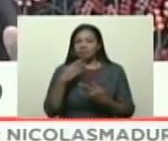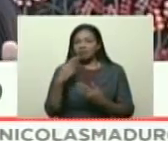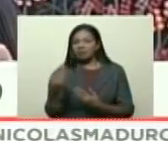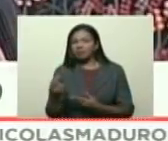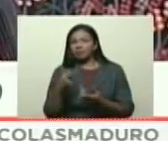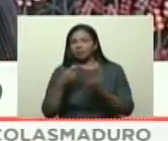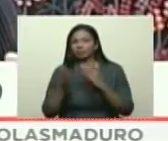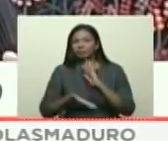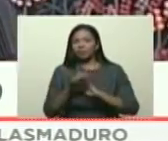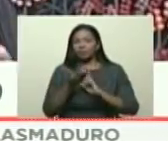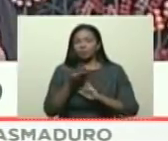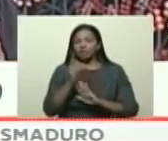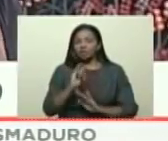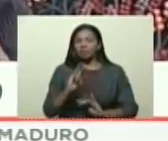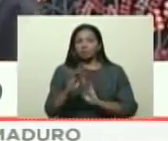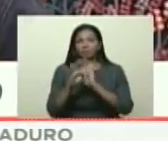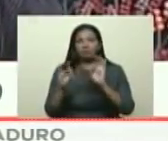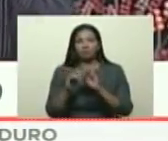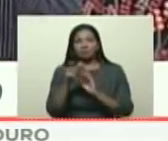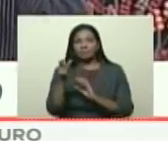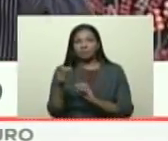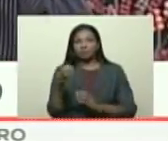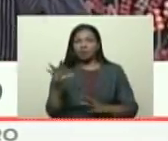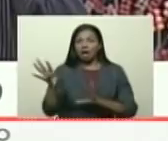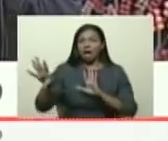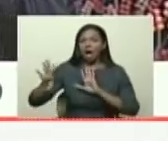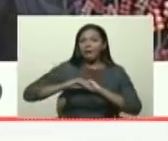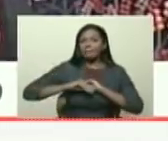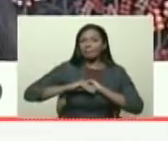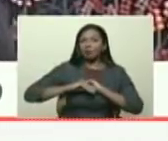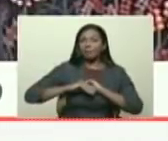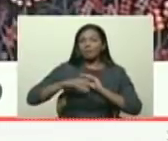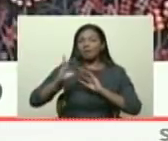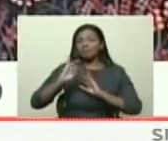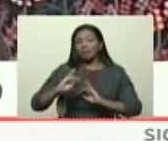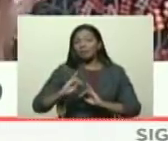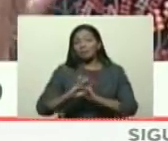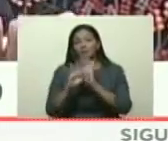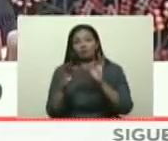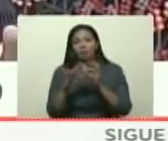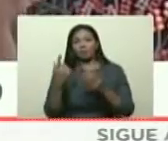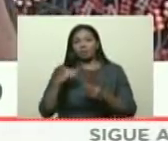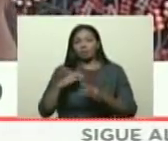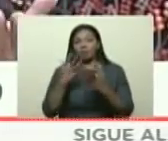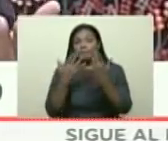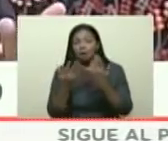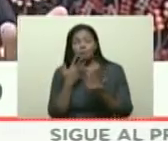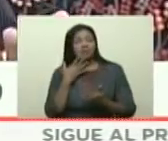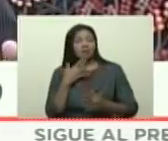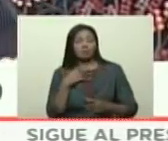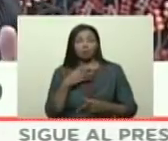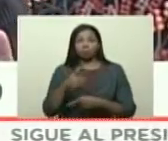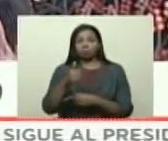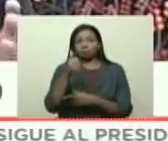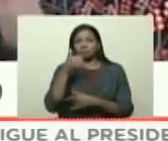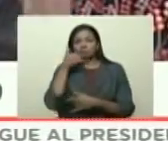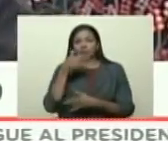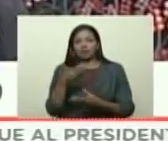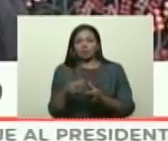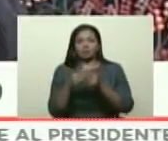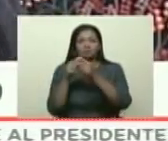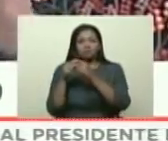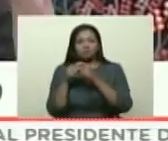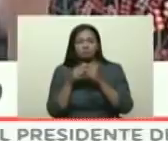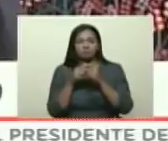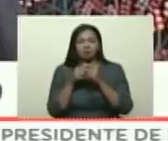y es necesario que estas personas se apropien de estos recursos que tenemos en nuestra mano, como puede ser un teléfono celular, para